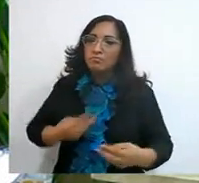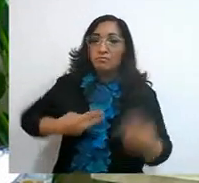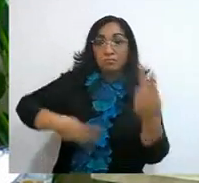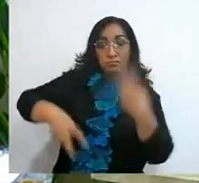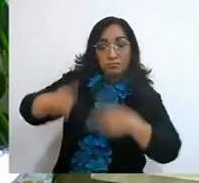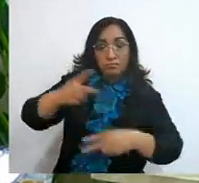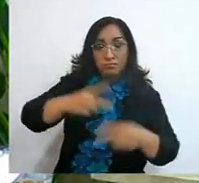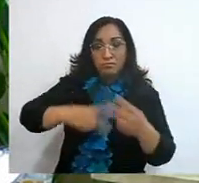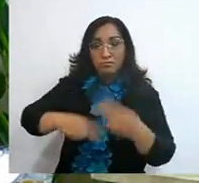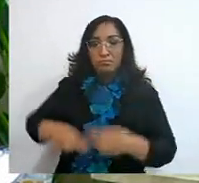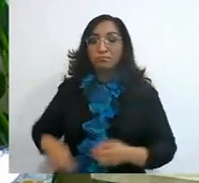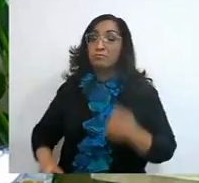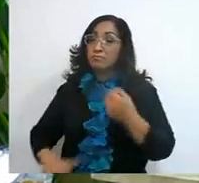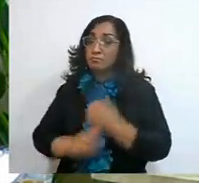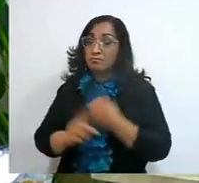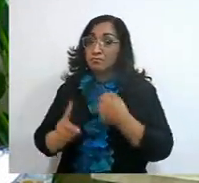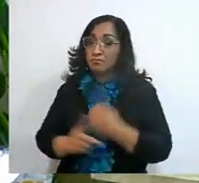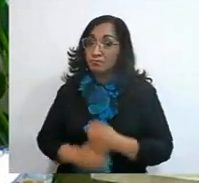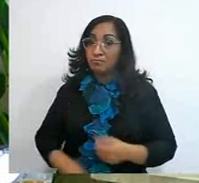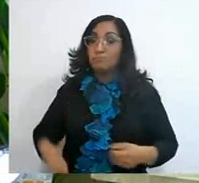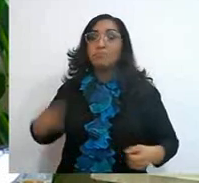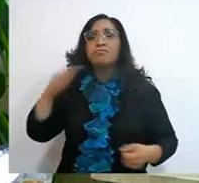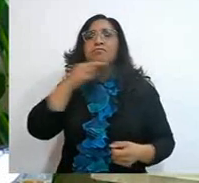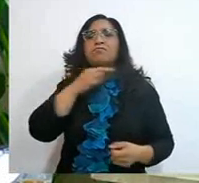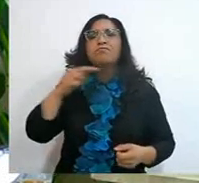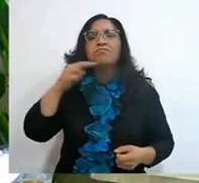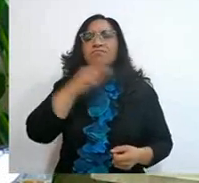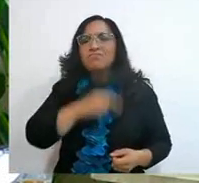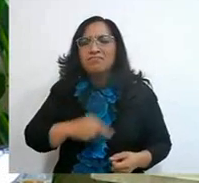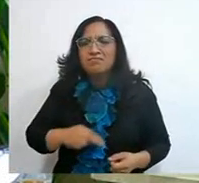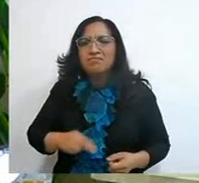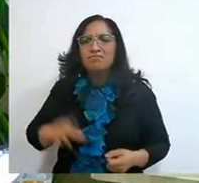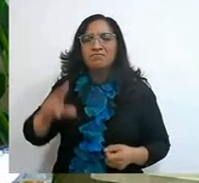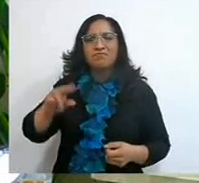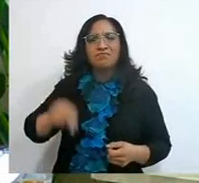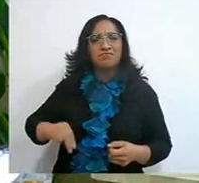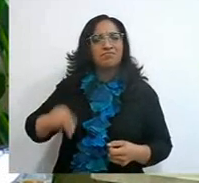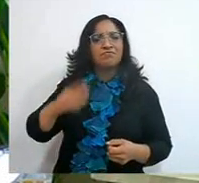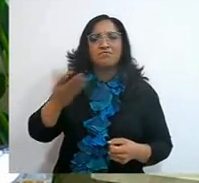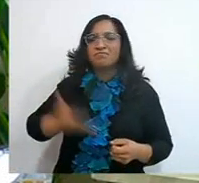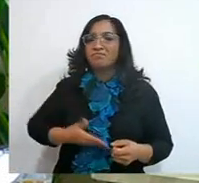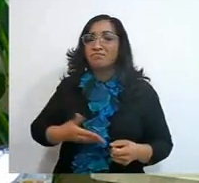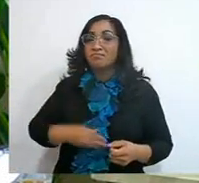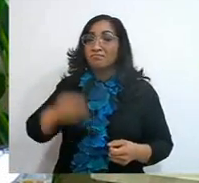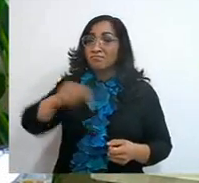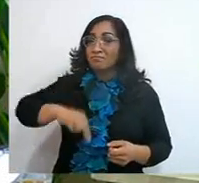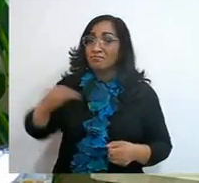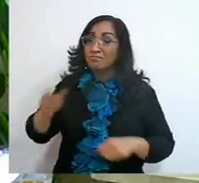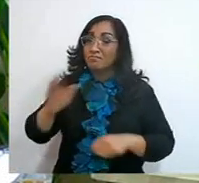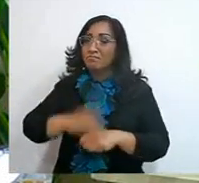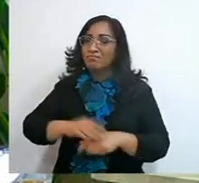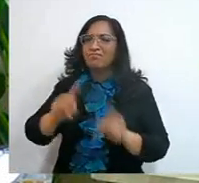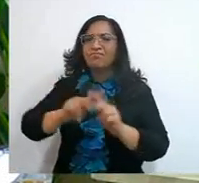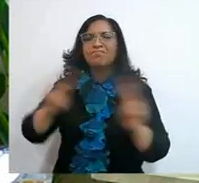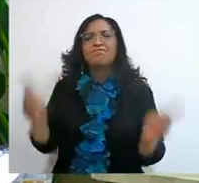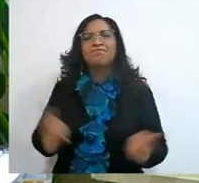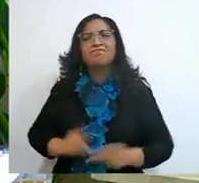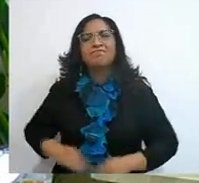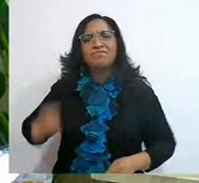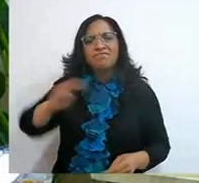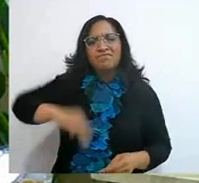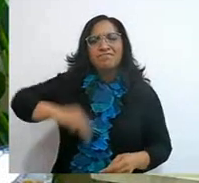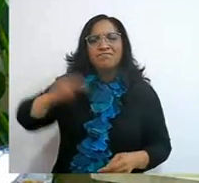destrucción repentina, y no habrá para ti remedio, porque echaste a tus espaldas